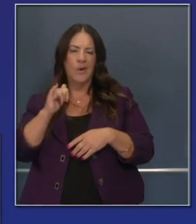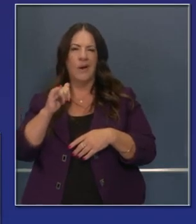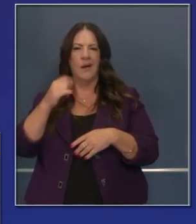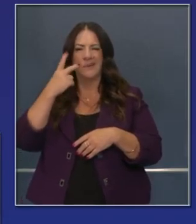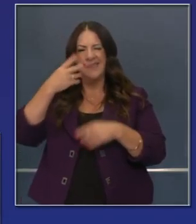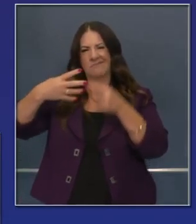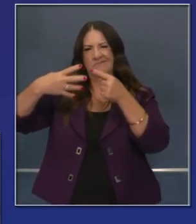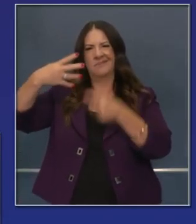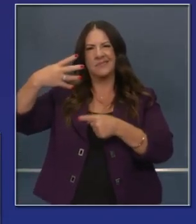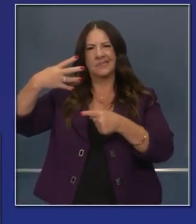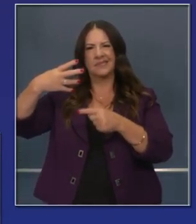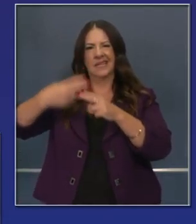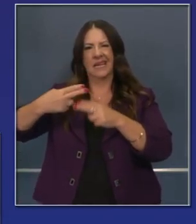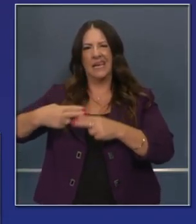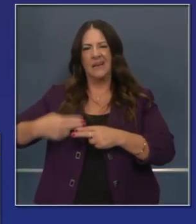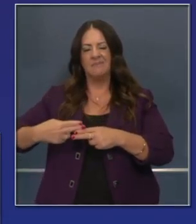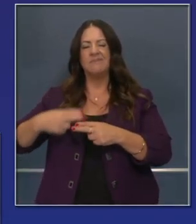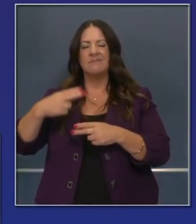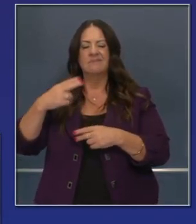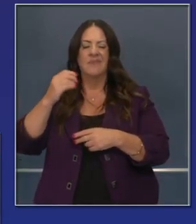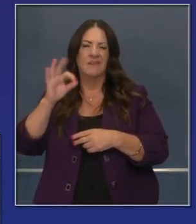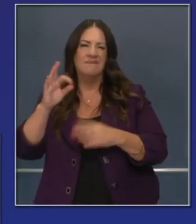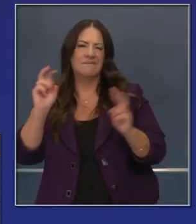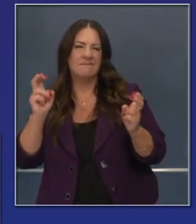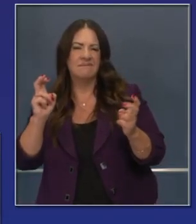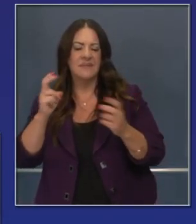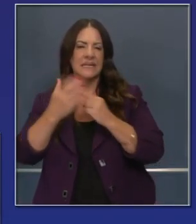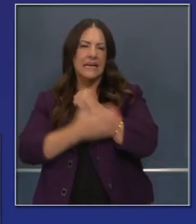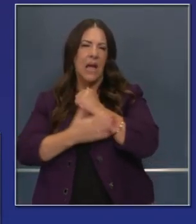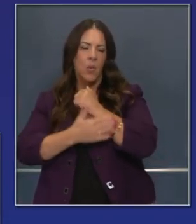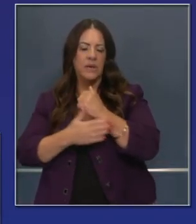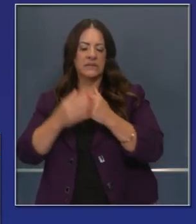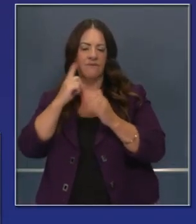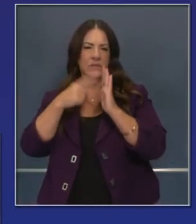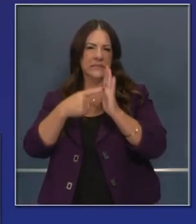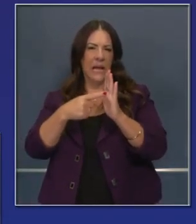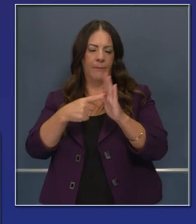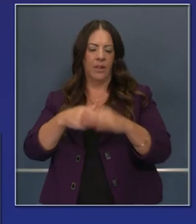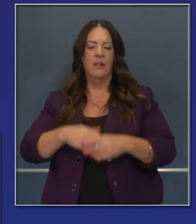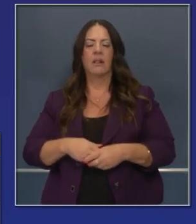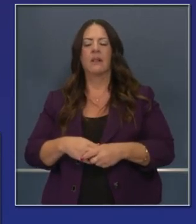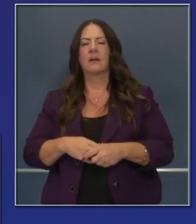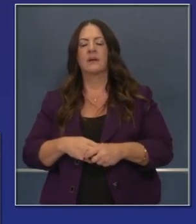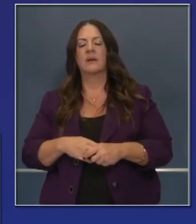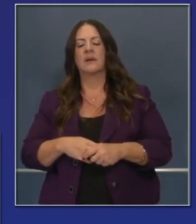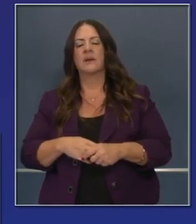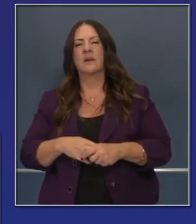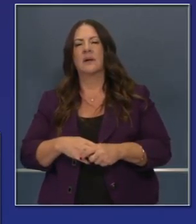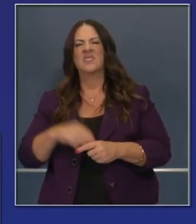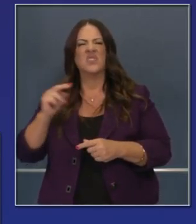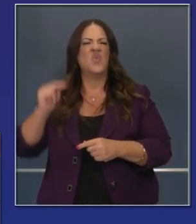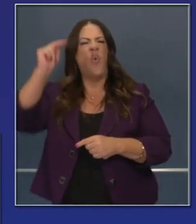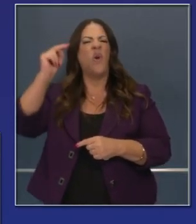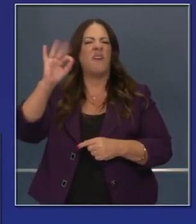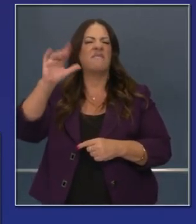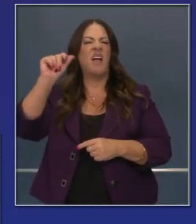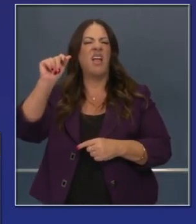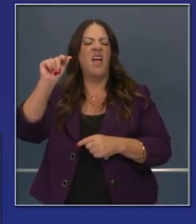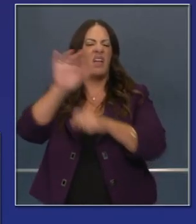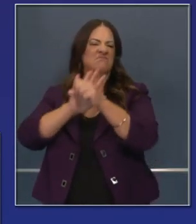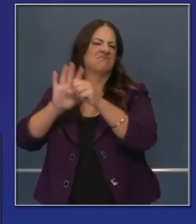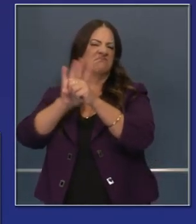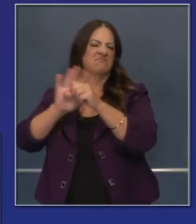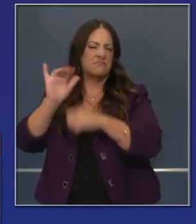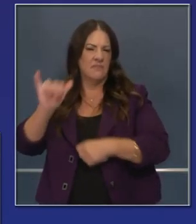Es un poco cuantificar los condados, así incluirlos en el Valle Central, en la costa y algunos condados en el